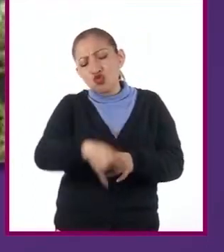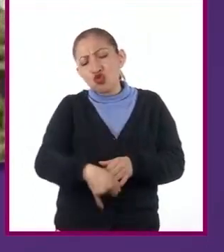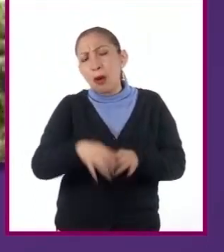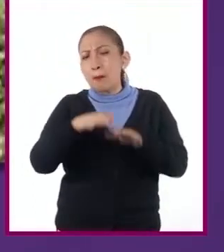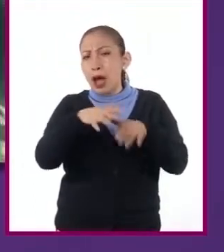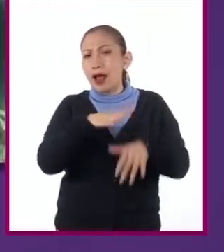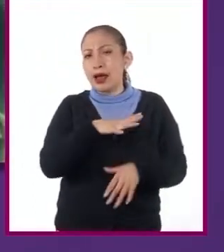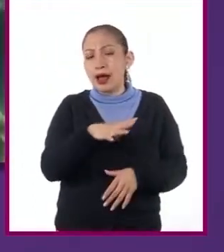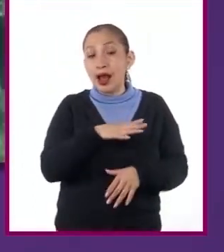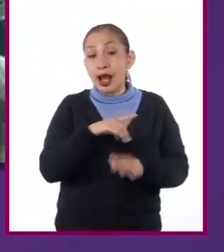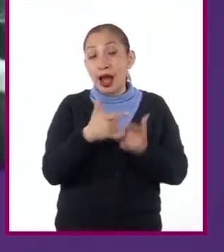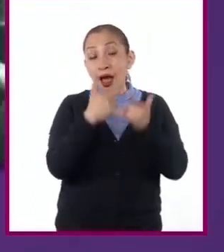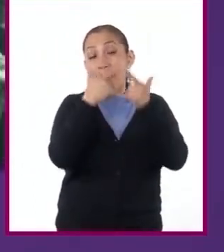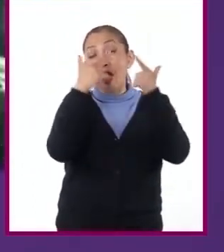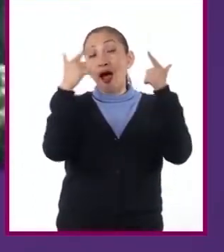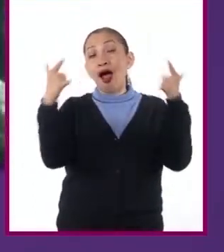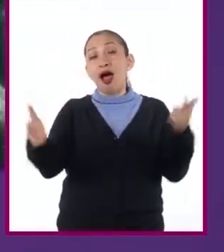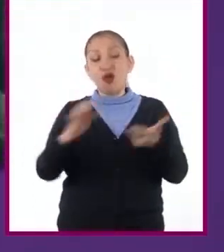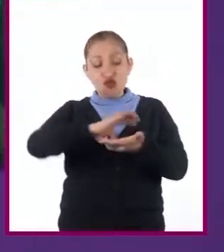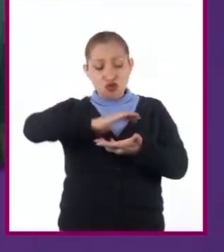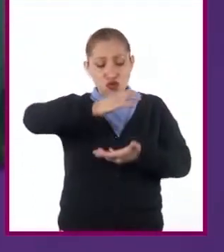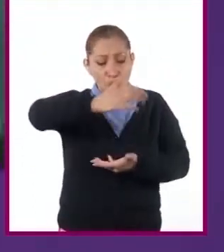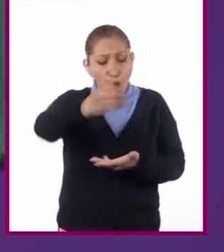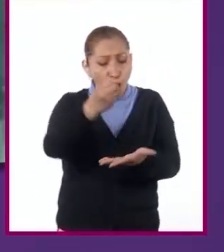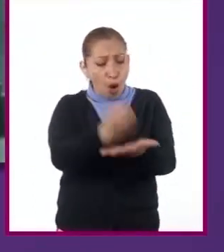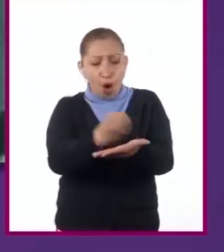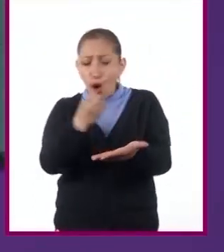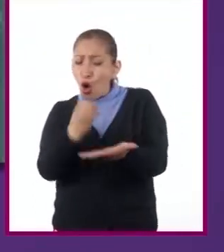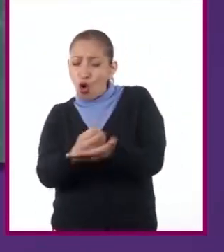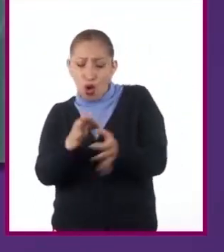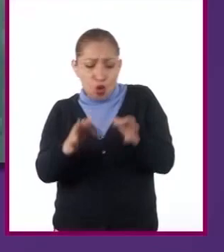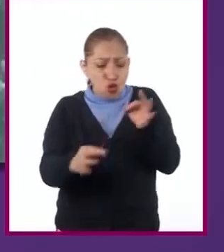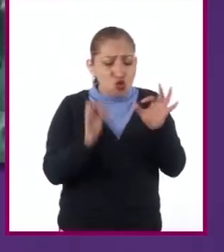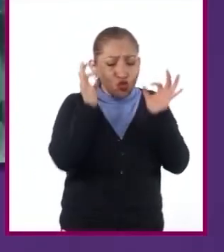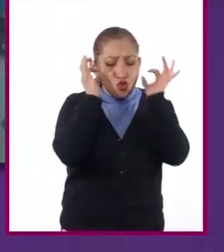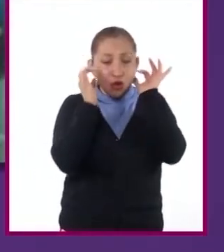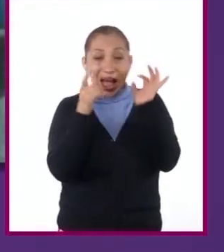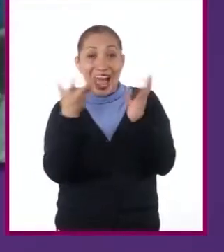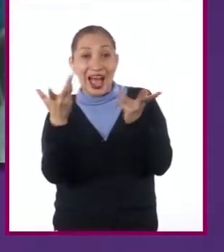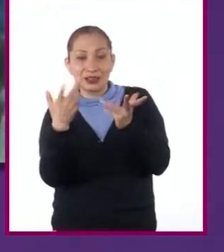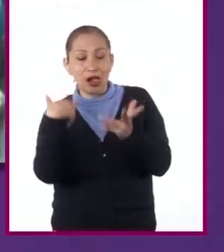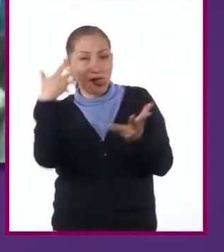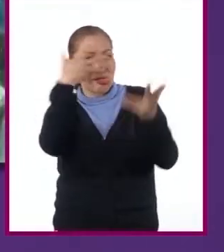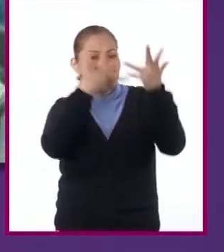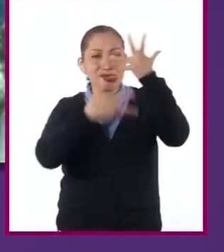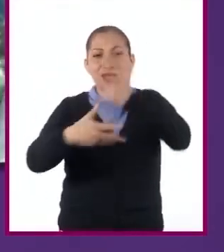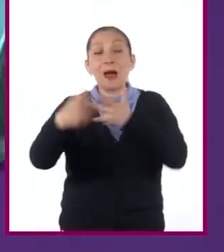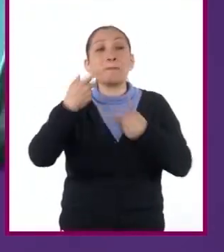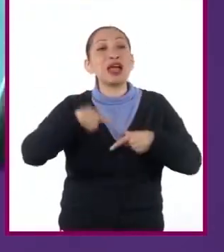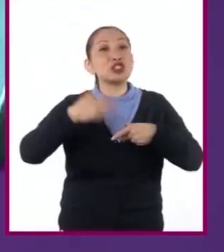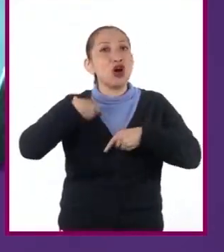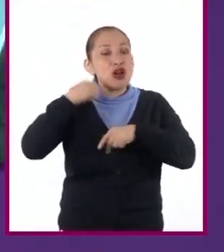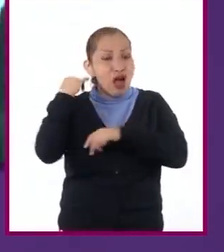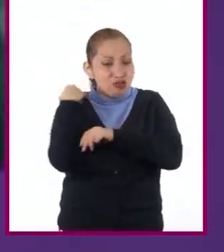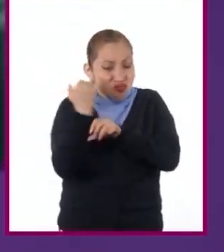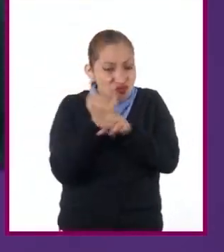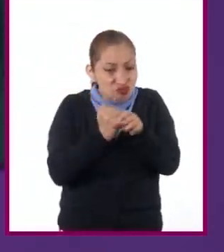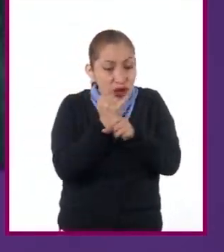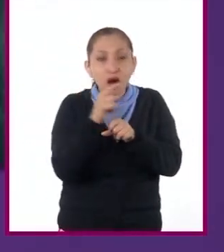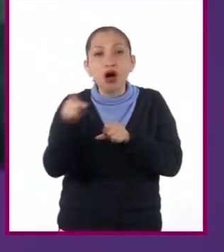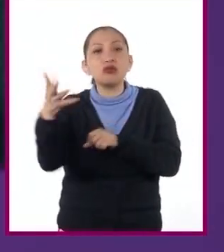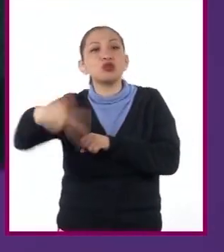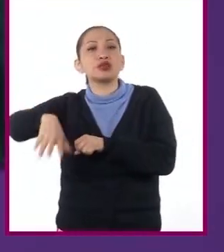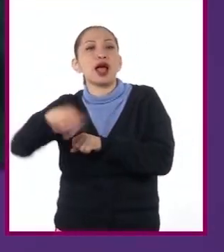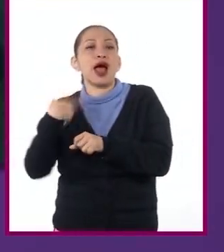mar. Las leyendas de los cofres llenos de joyas y monedas de oro han hecho que se confunda al arqueólogo con los buscadores de